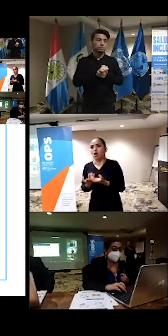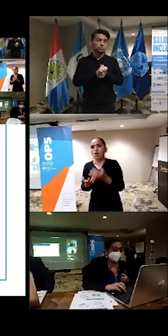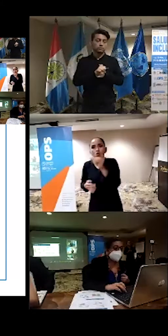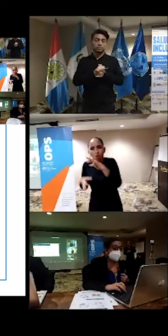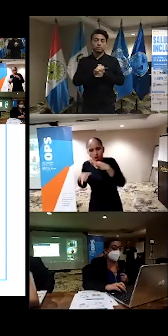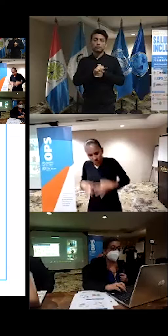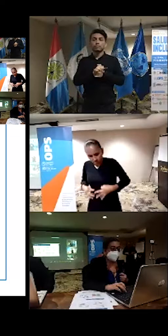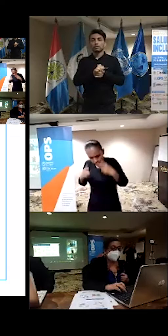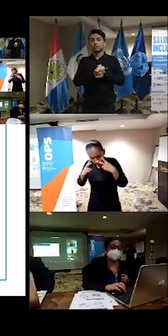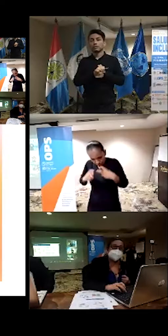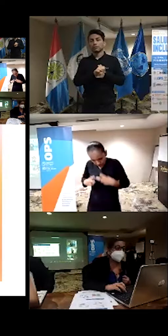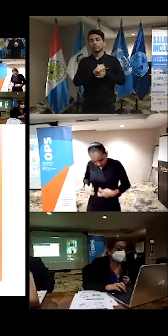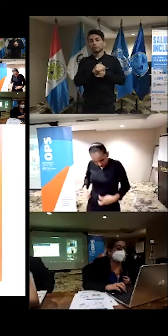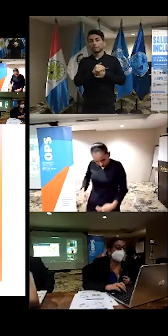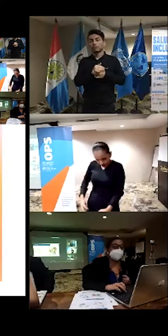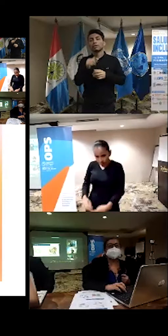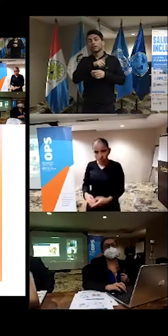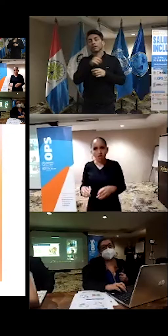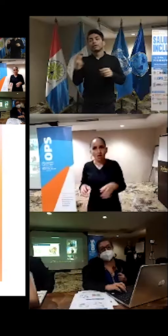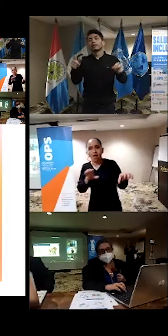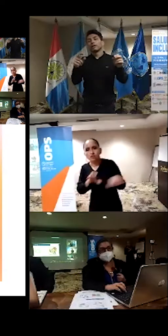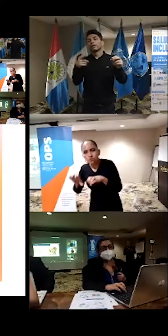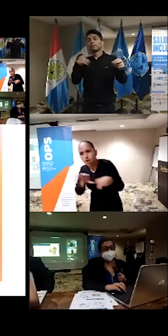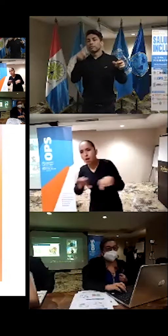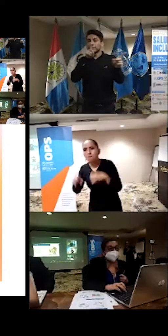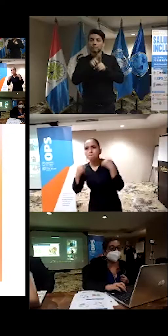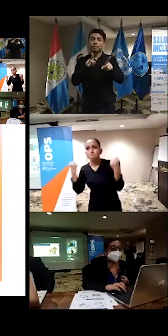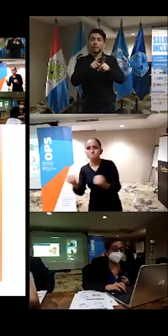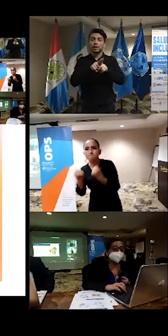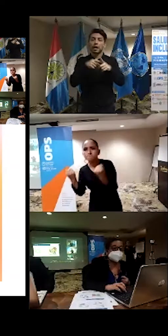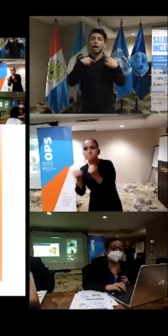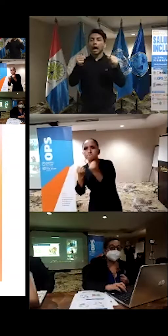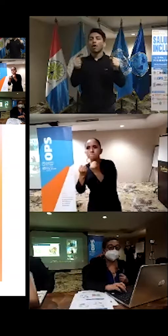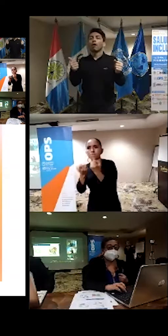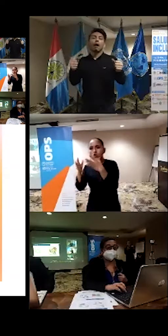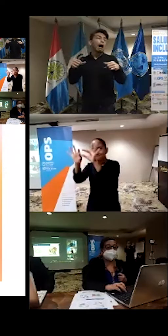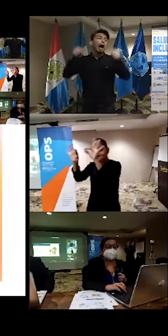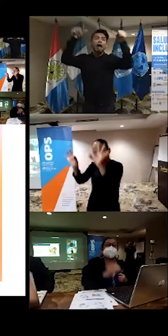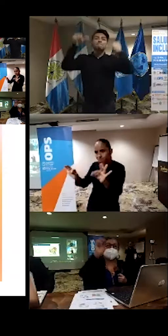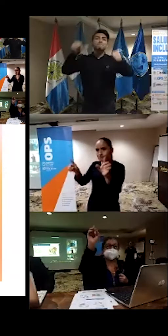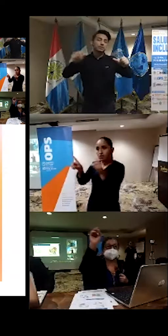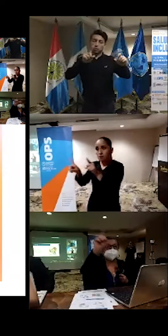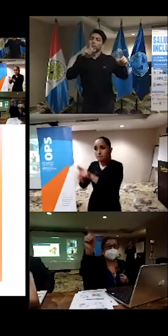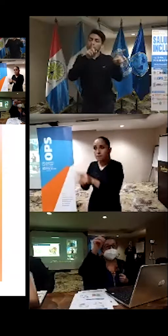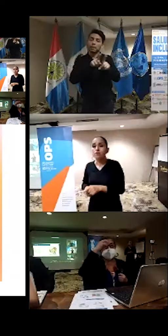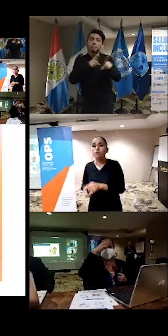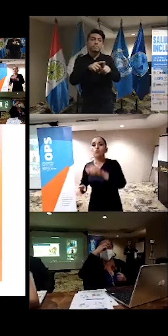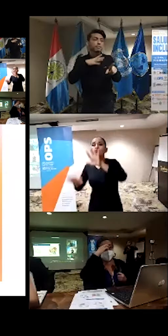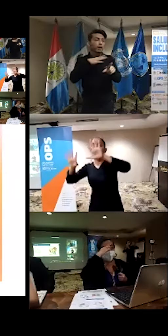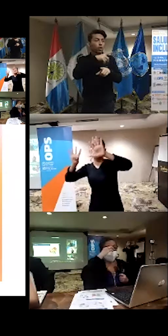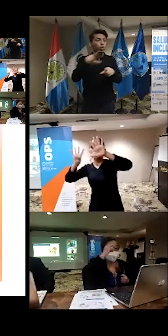física, no solo desarrollamos situaciones de afiches, sino que también trabajamos en 9